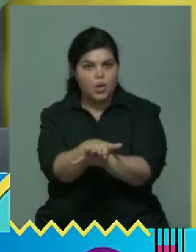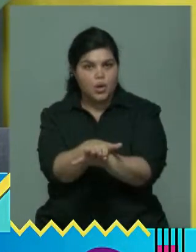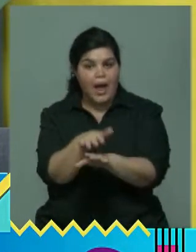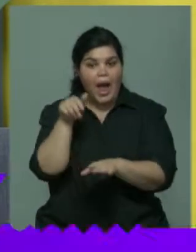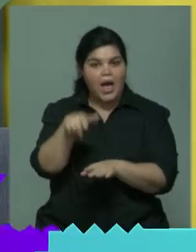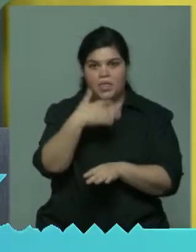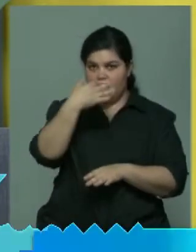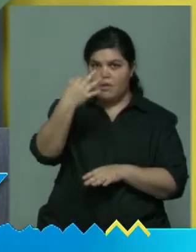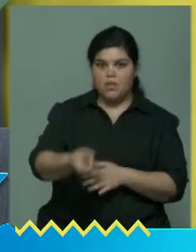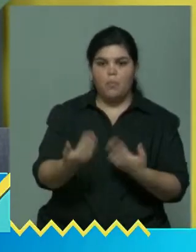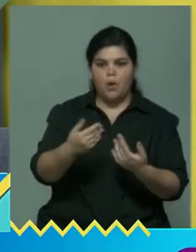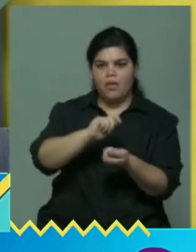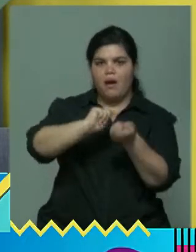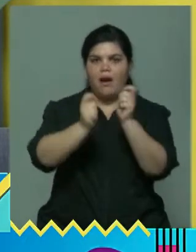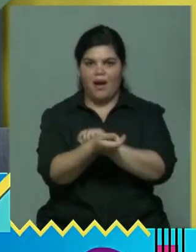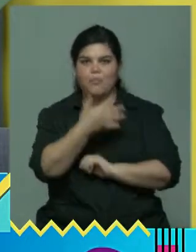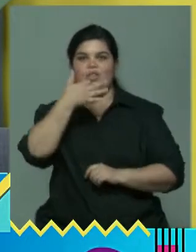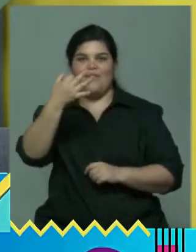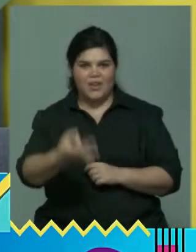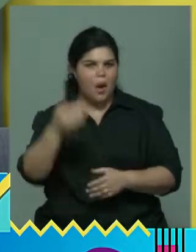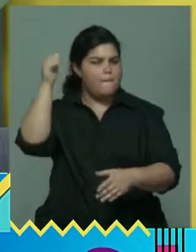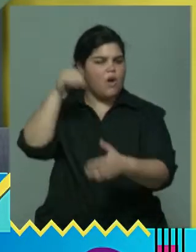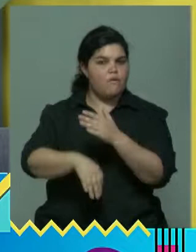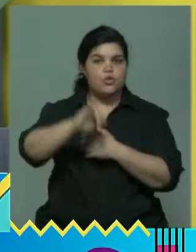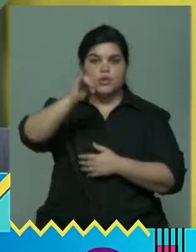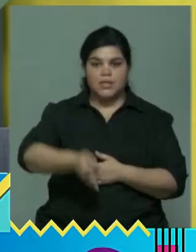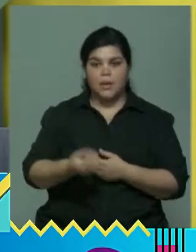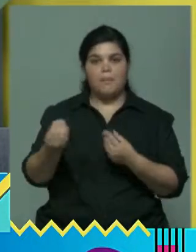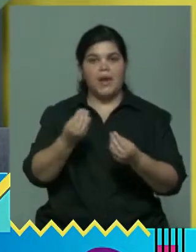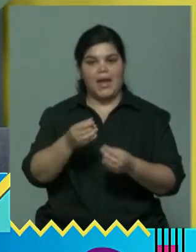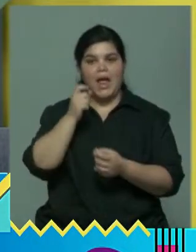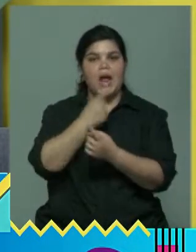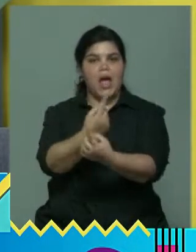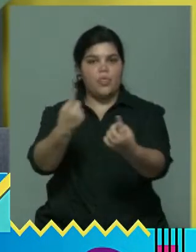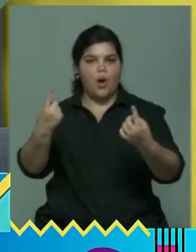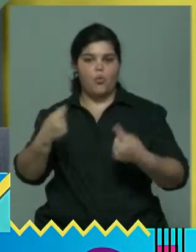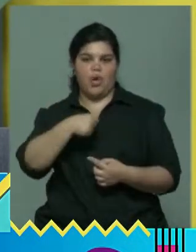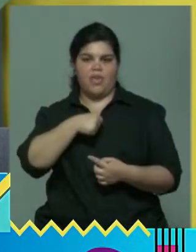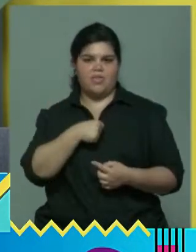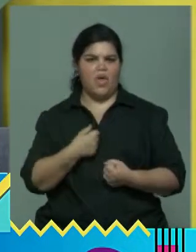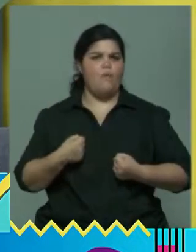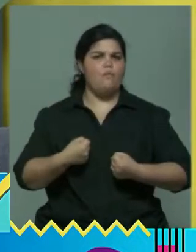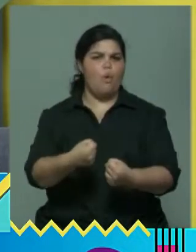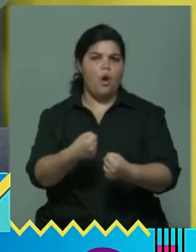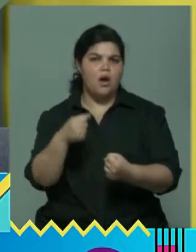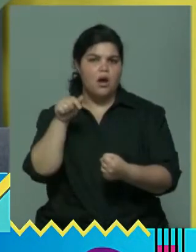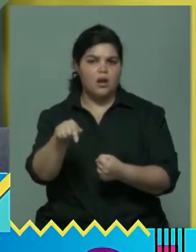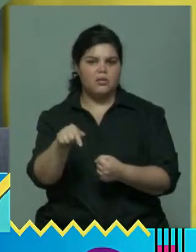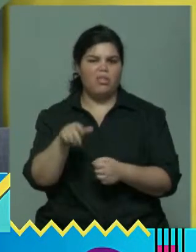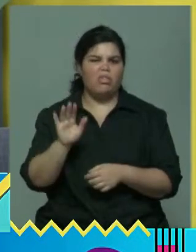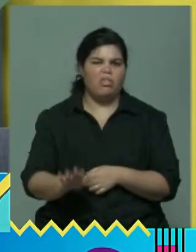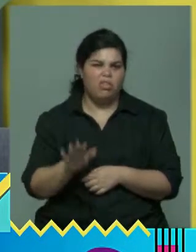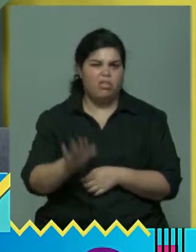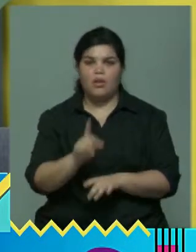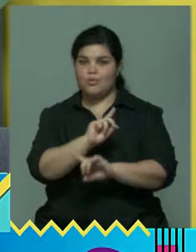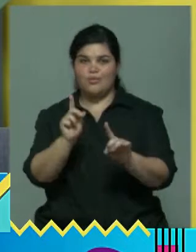tengamos cambios notables, digamos, y niños desarrollándose con sus identidades sin ningún problema, ¿no? O sea, es